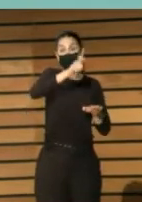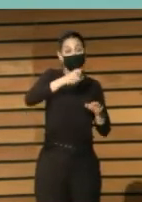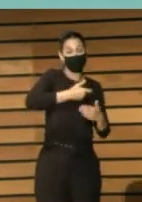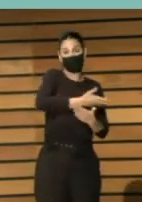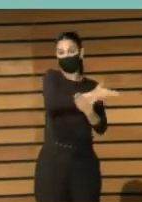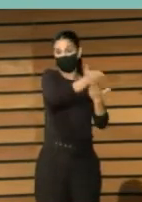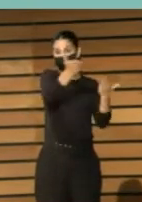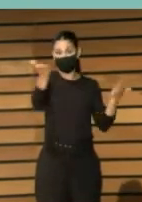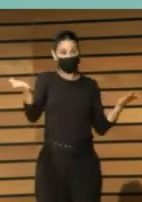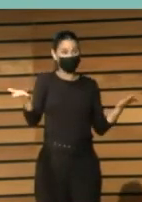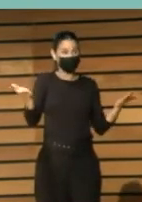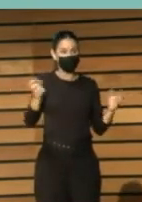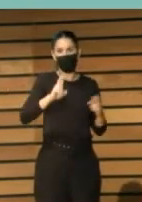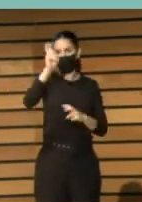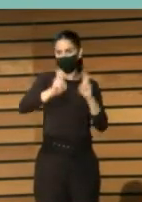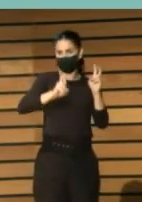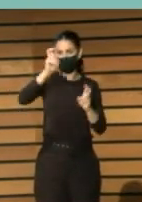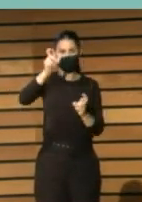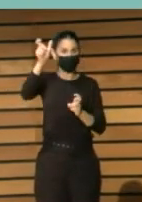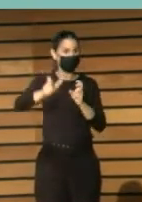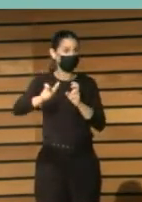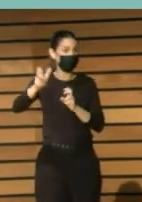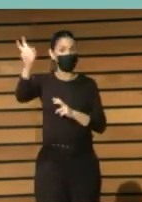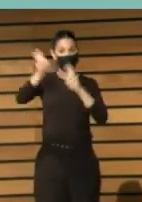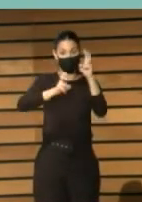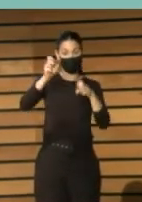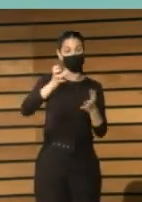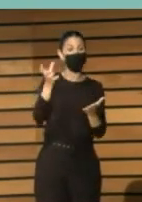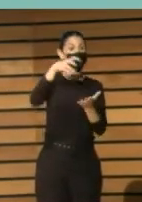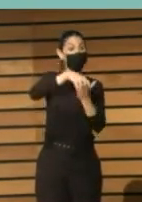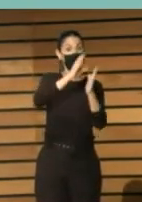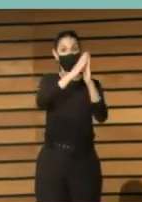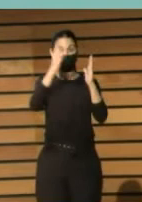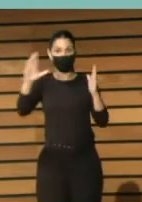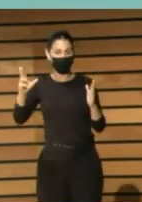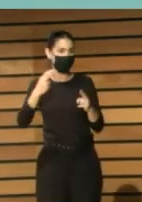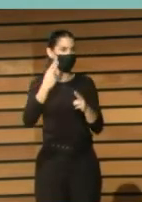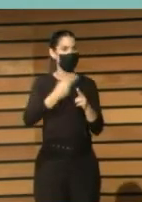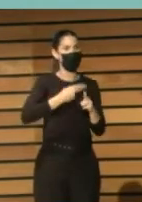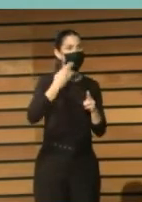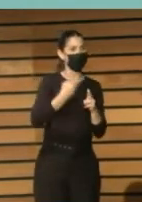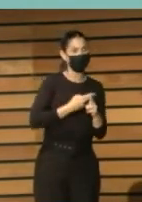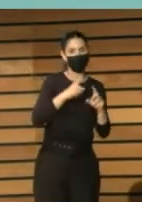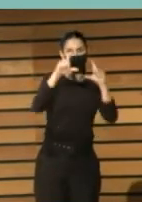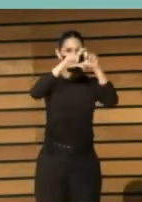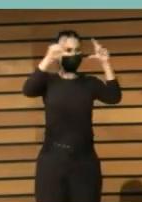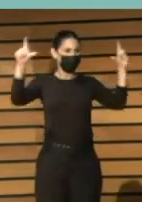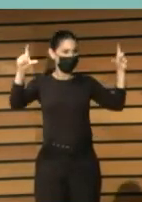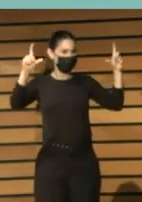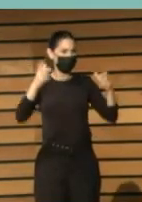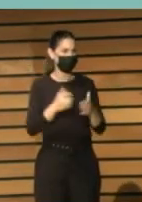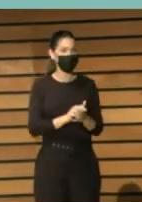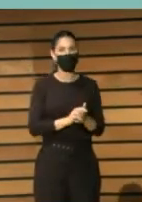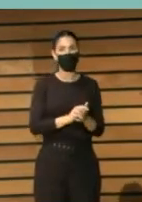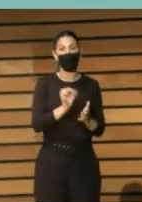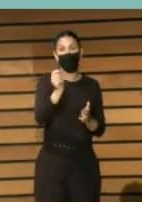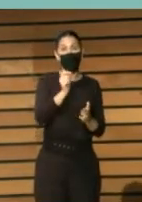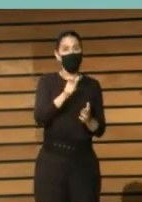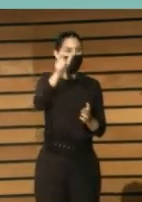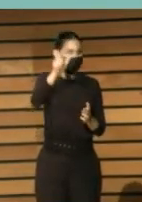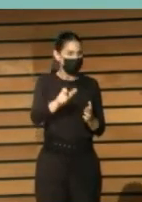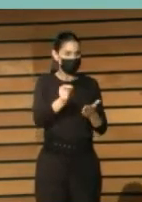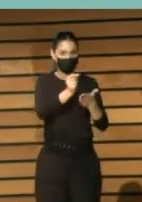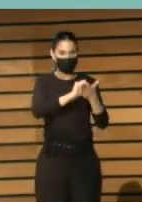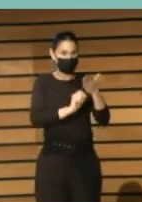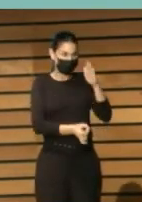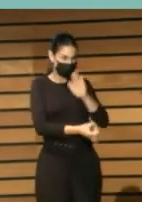que no acuden a las bibliotecas, incluso eso, nuestros políticos, nuestras administraciones, a veces incluso hasta los propios escritores o gentes de la